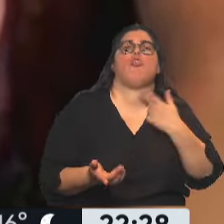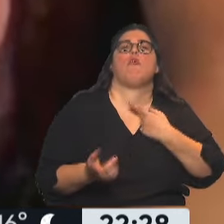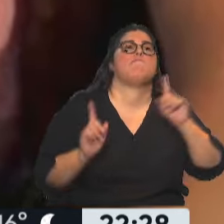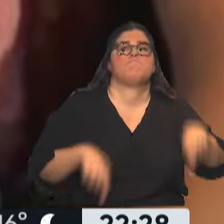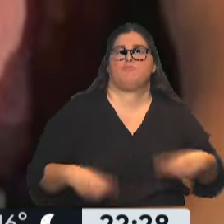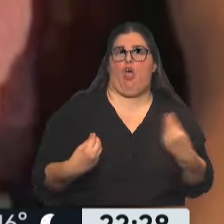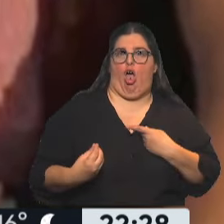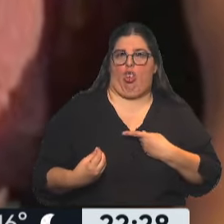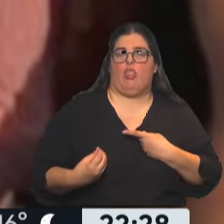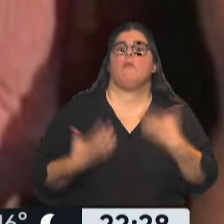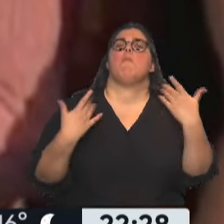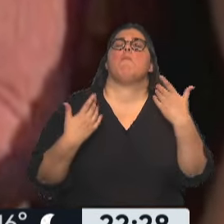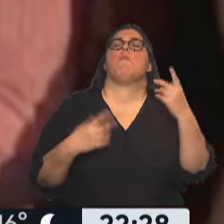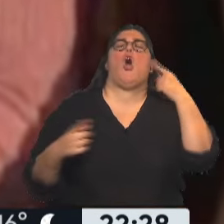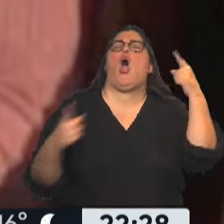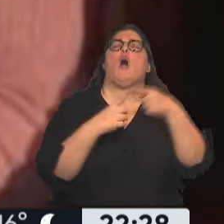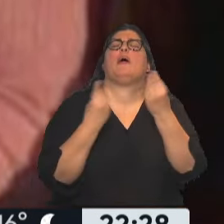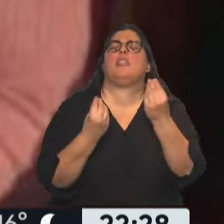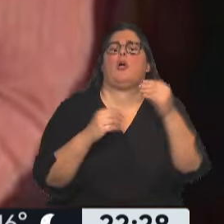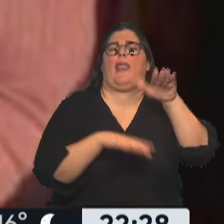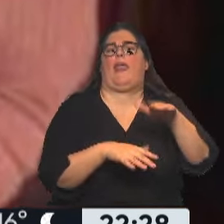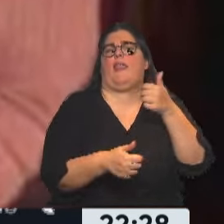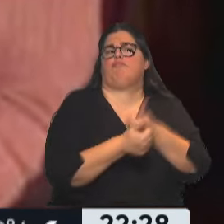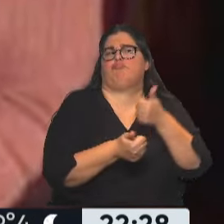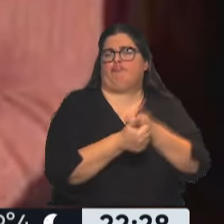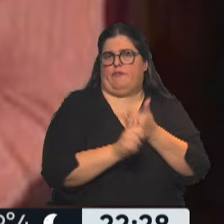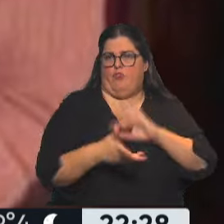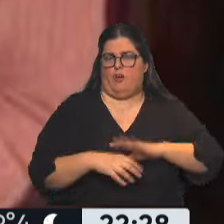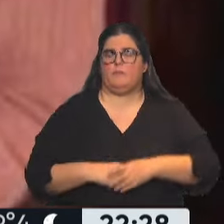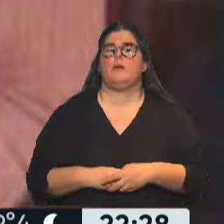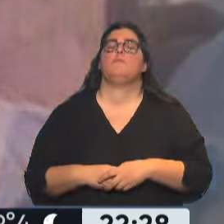esto, las pericias a los celulares y sus vehículos dieron resultados elocuentes,